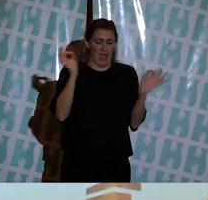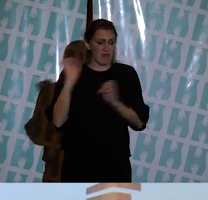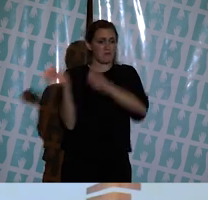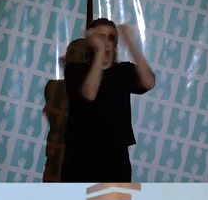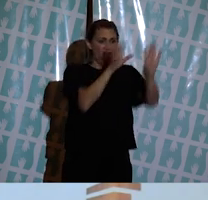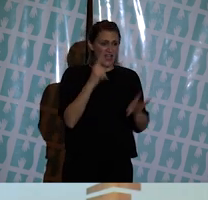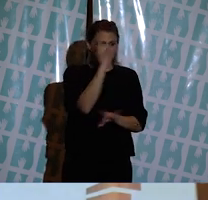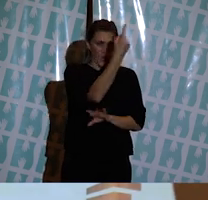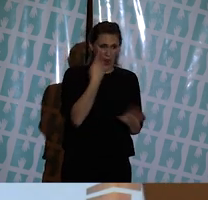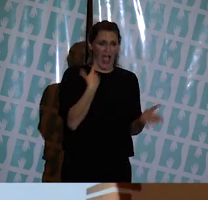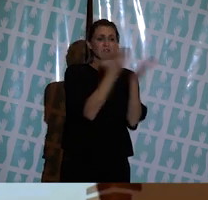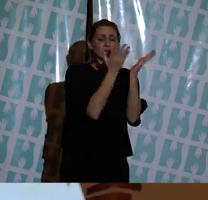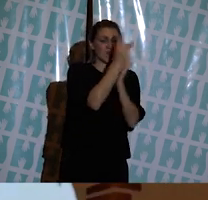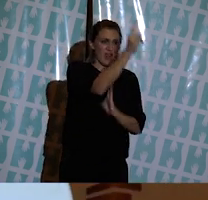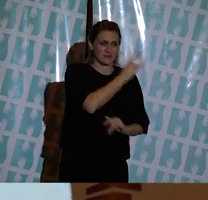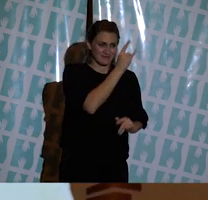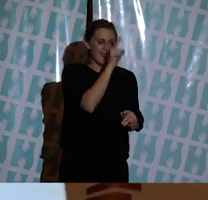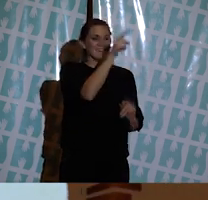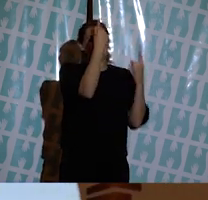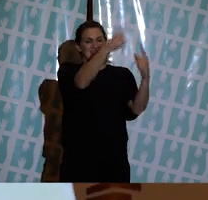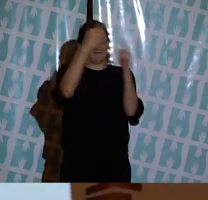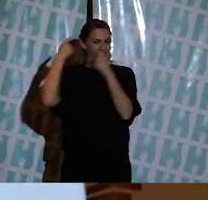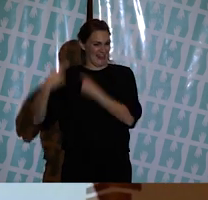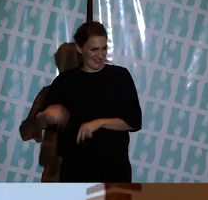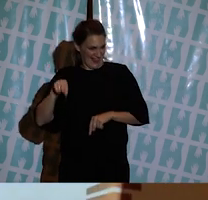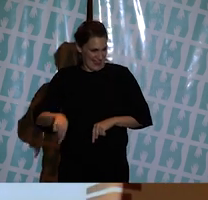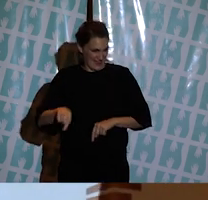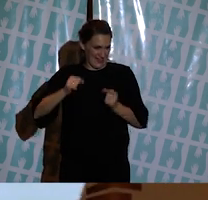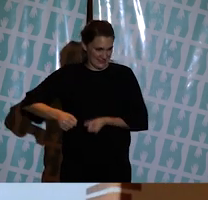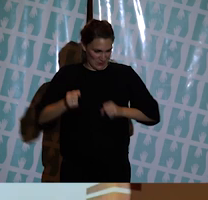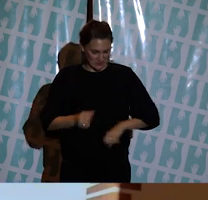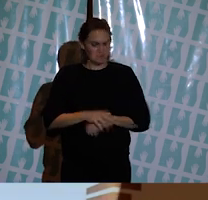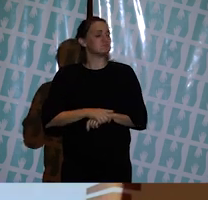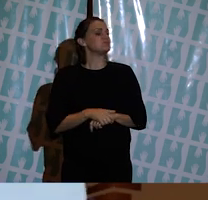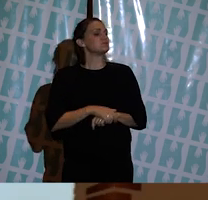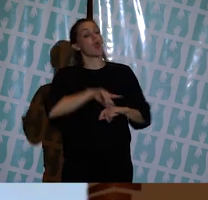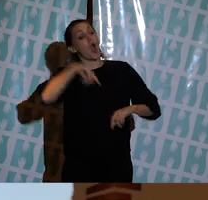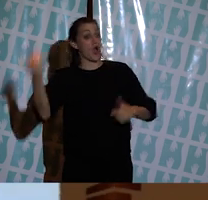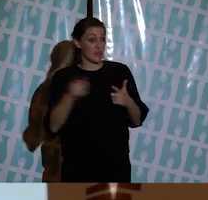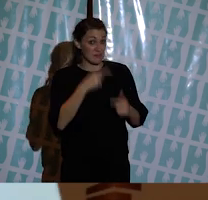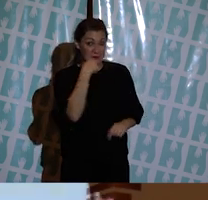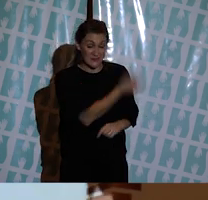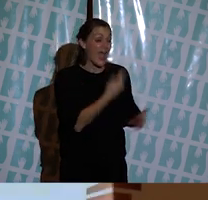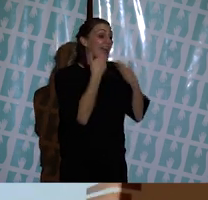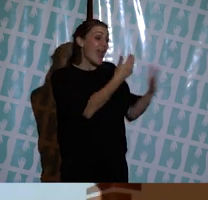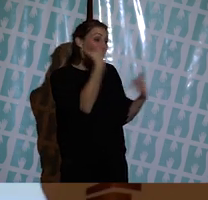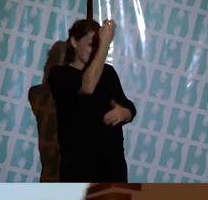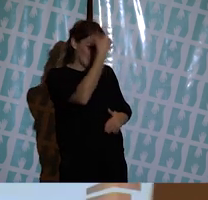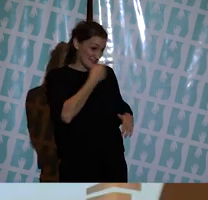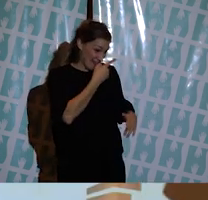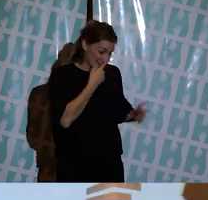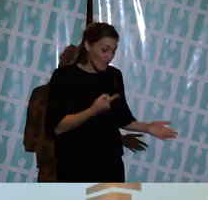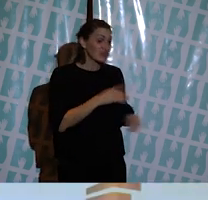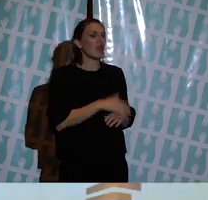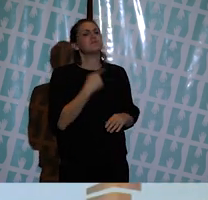Es distinto, ¿no? Son distintos fenómenos. Hay otra pregunta atrás. Sí. Hola, ¿qué tal? Gracias por la charla. Yo quería